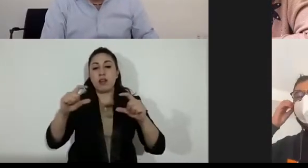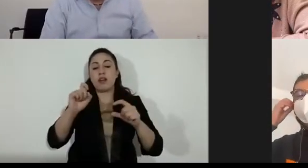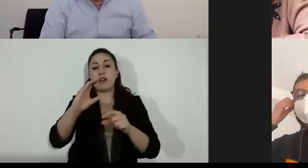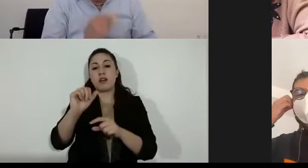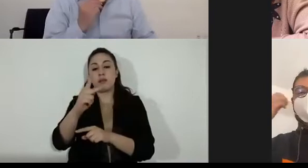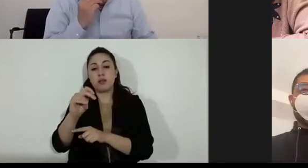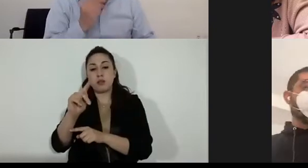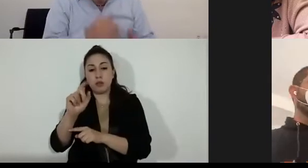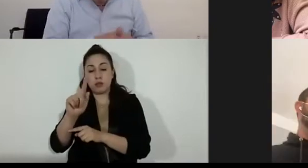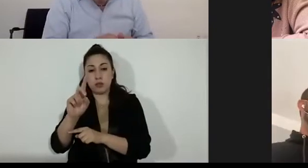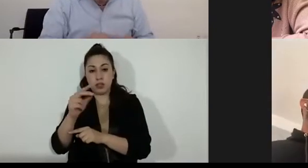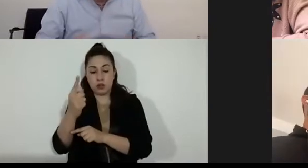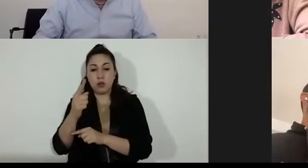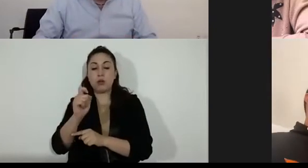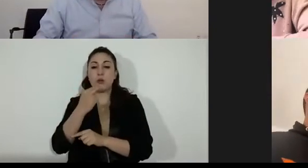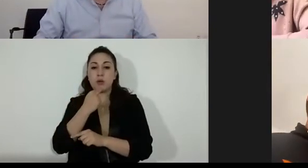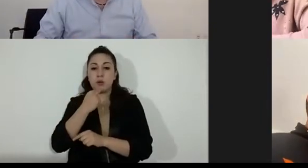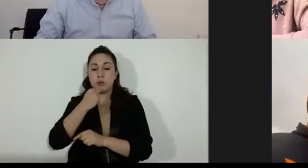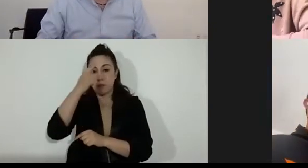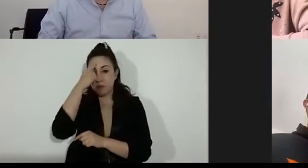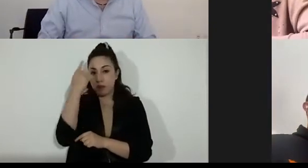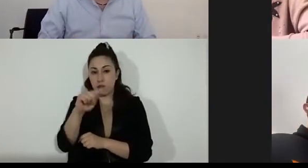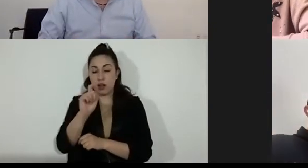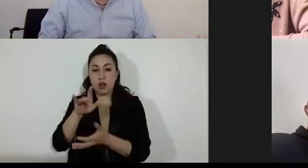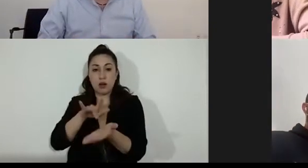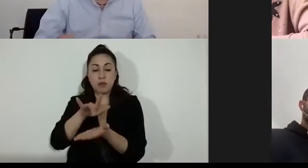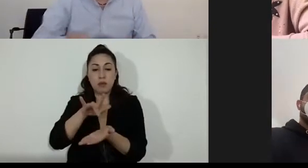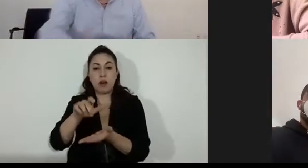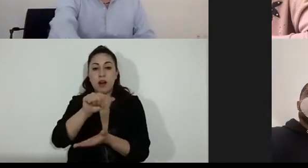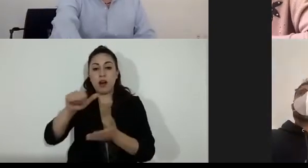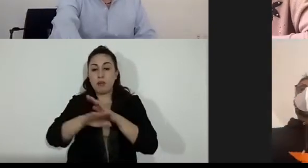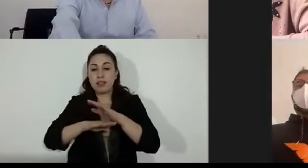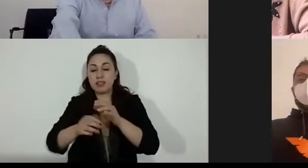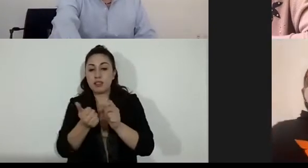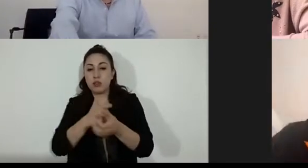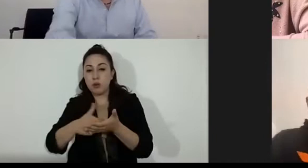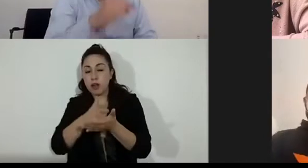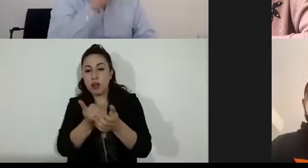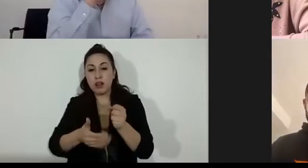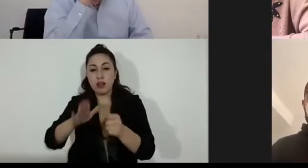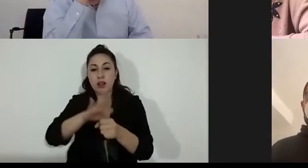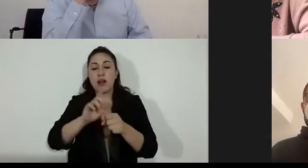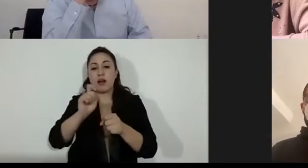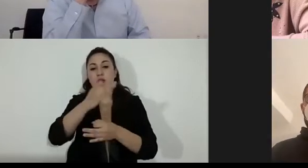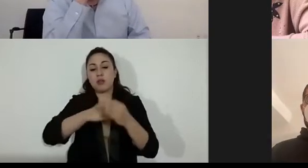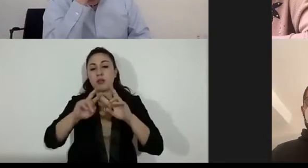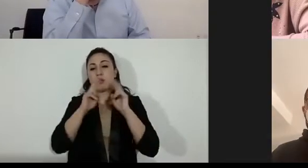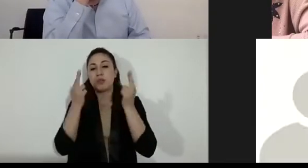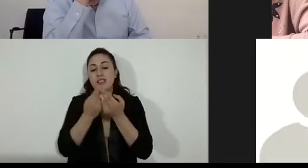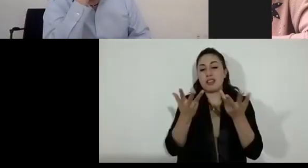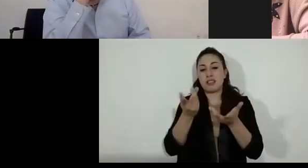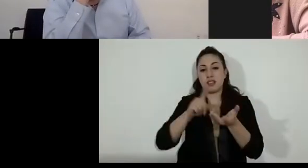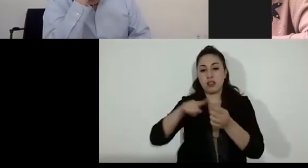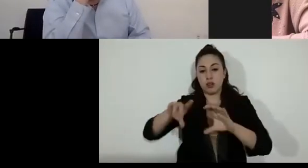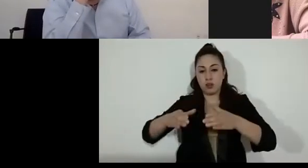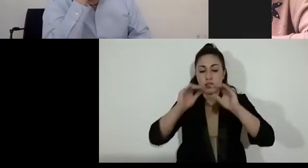y Convenciones utilizada para el apoyo de servicios básicos administrativos a eventos institucionales.